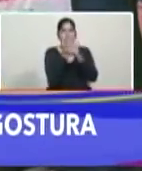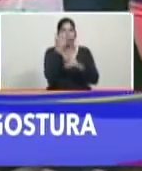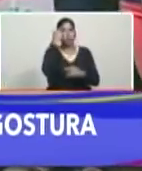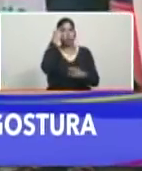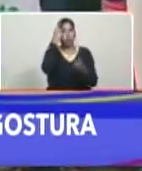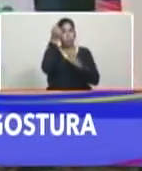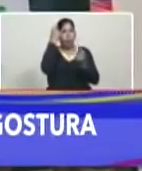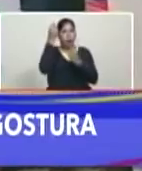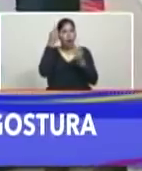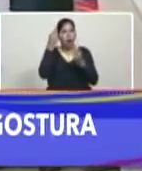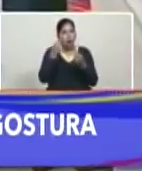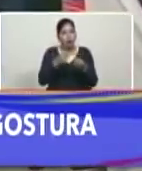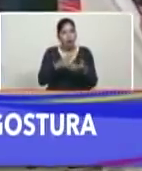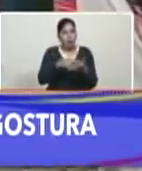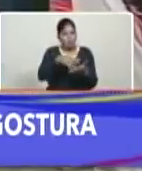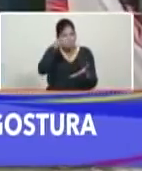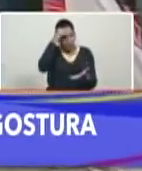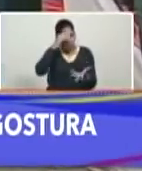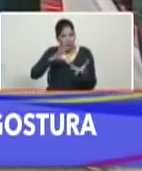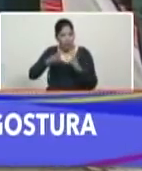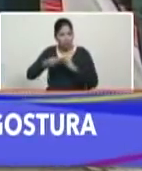aprender de él.